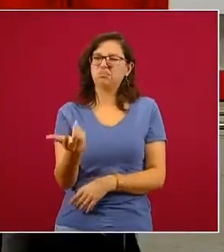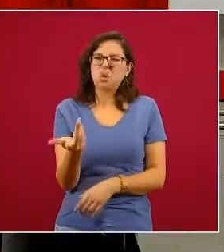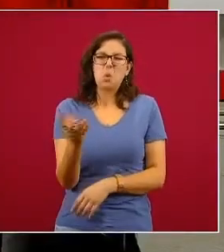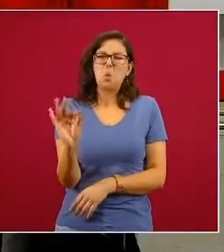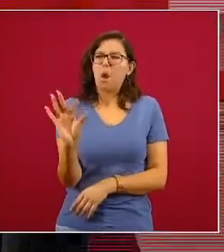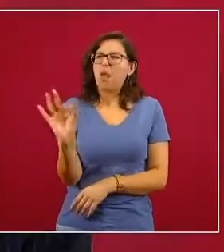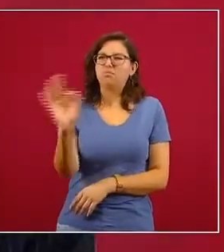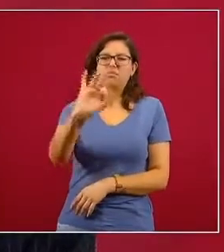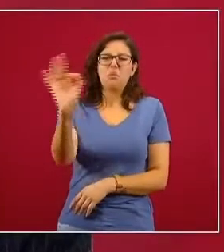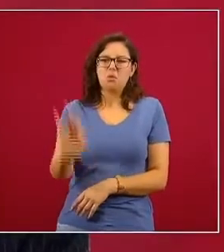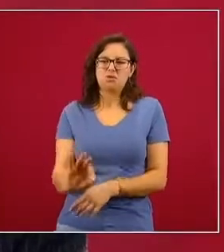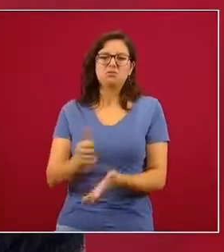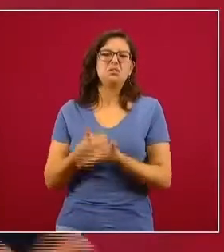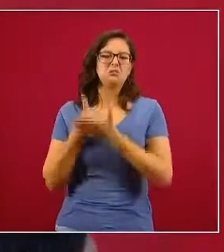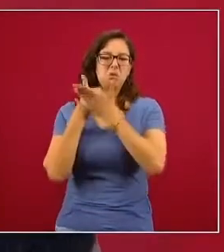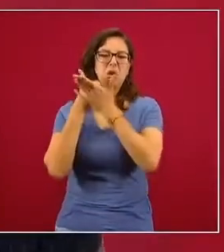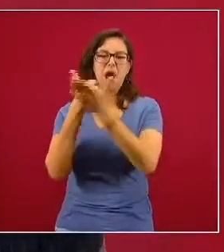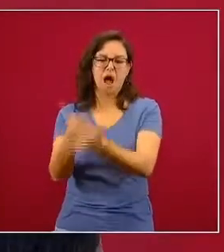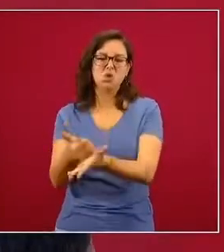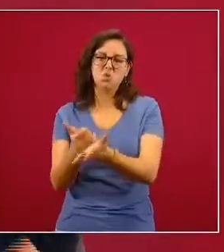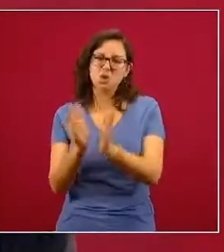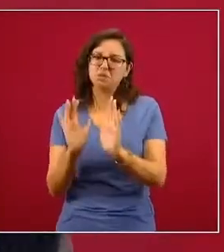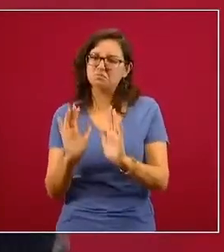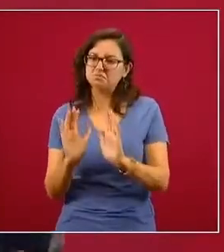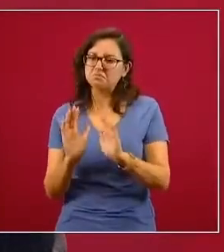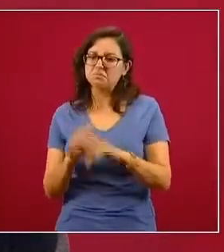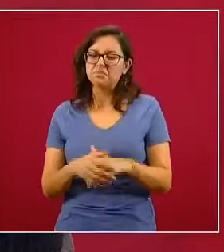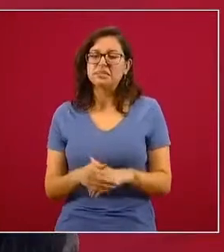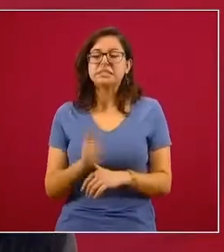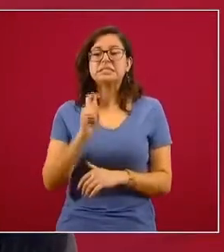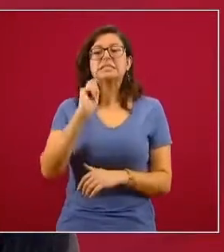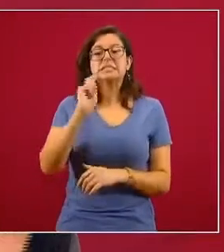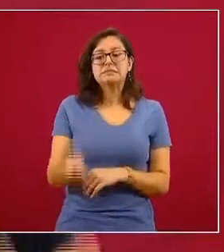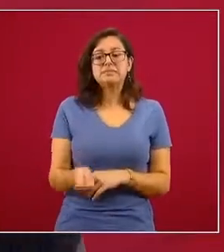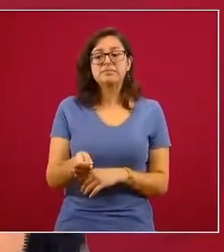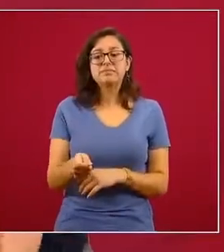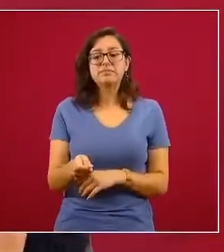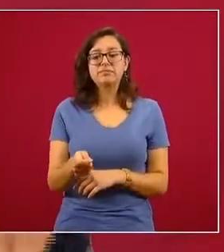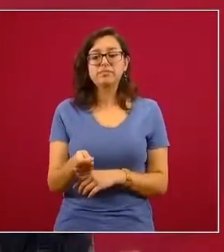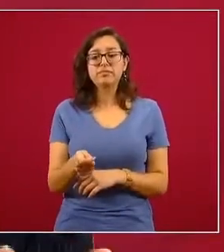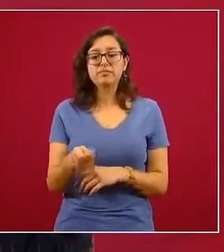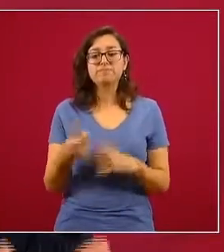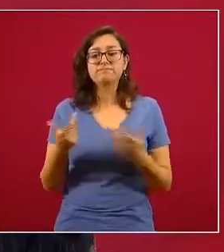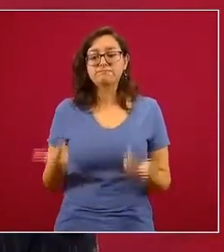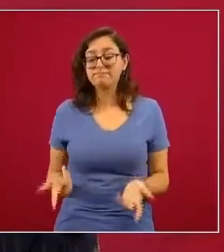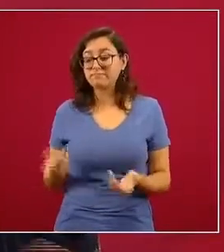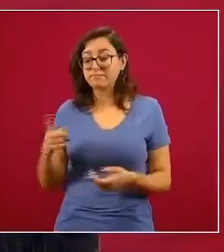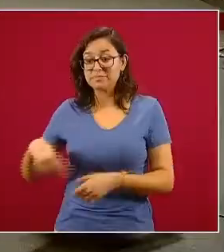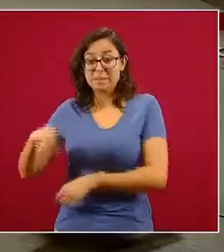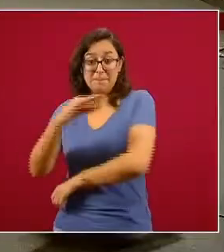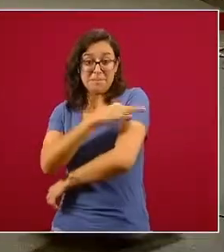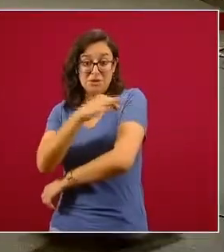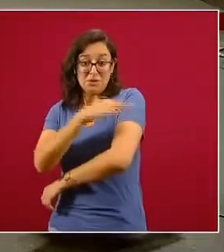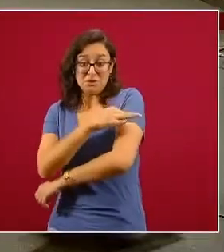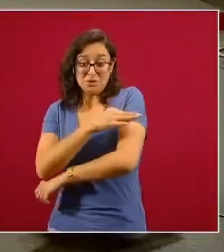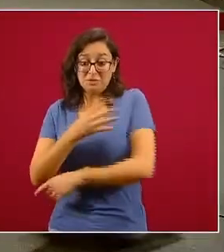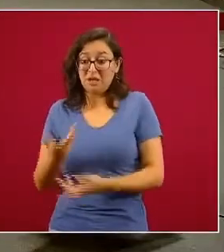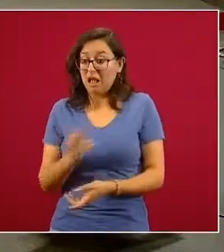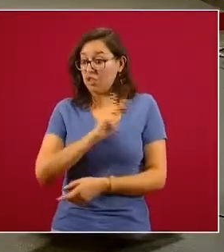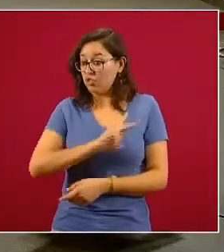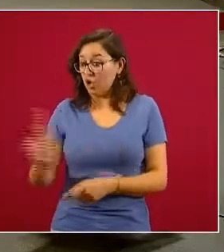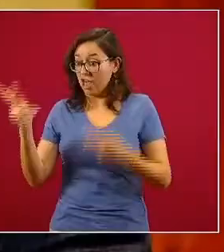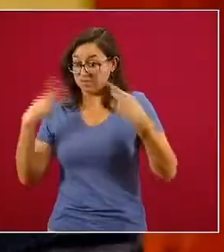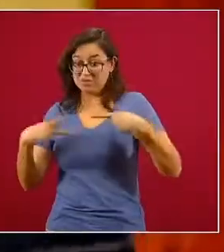40% es la efectividad estimada en el mejor de los casos. ¿Esto qué quiere decir? Que no tienen la aspiración de ser vacunas de cobertura